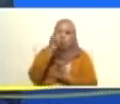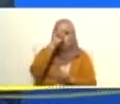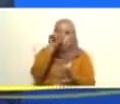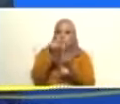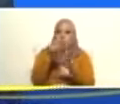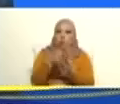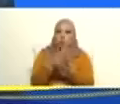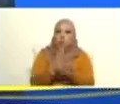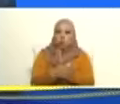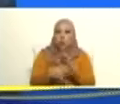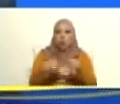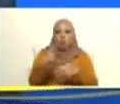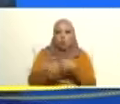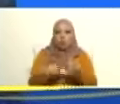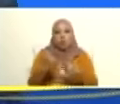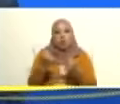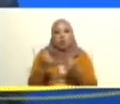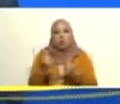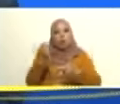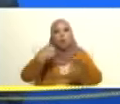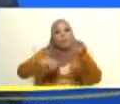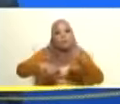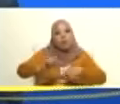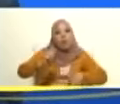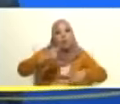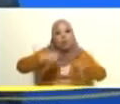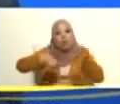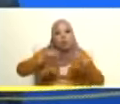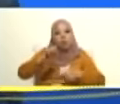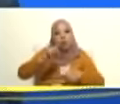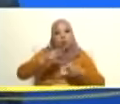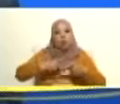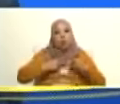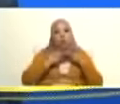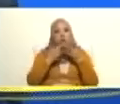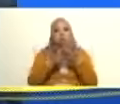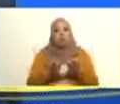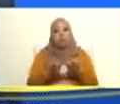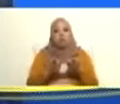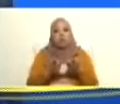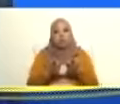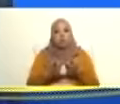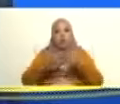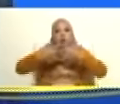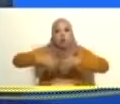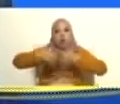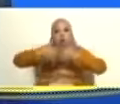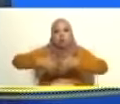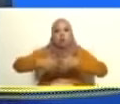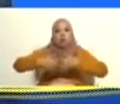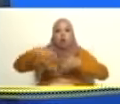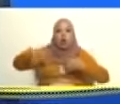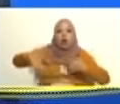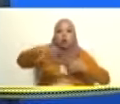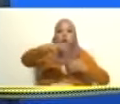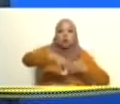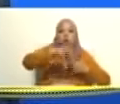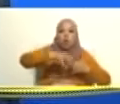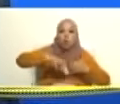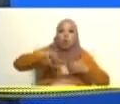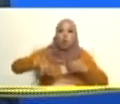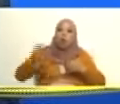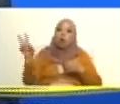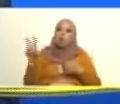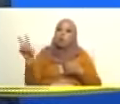de distribución, comercialización, cómo está la voluntad de los comerciantes del país, grandes, grandotes,